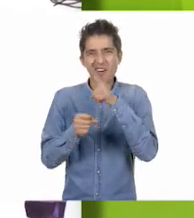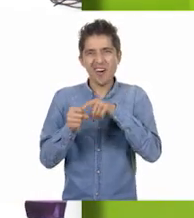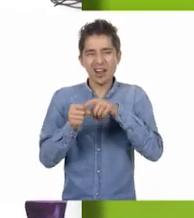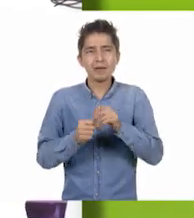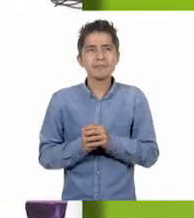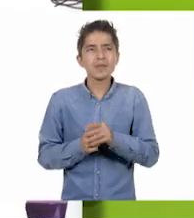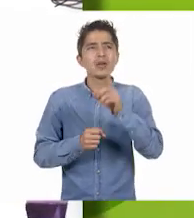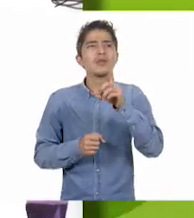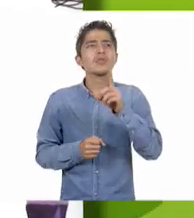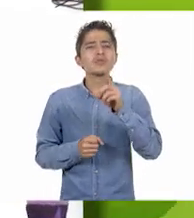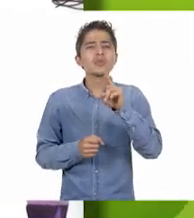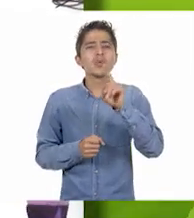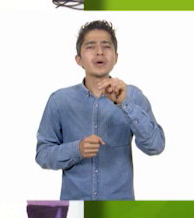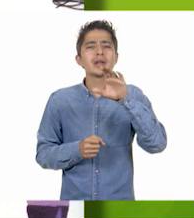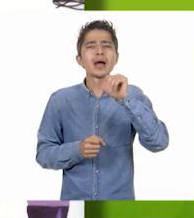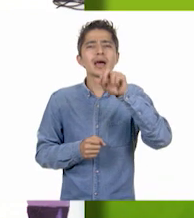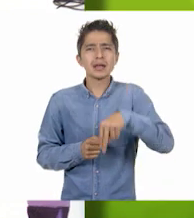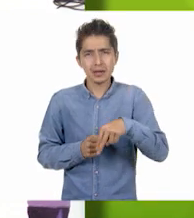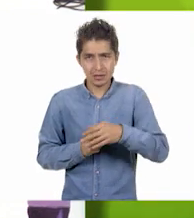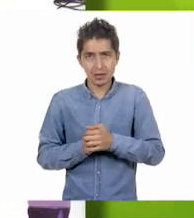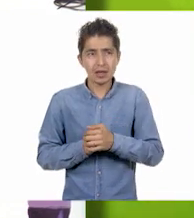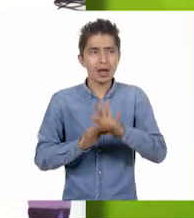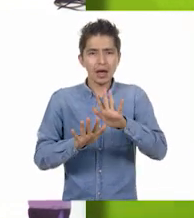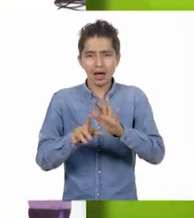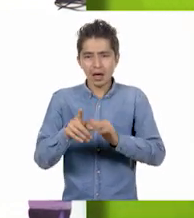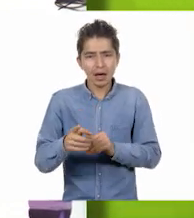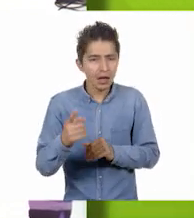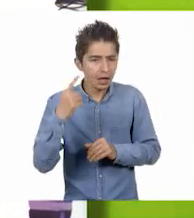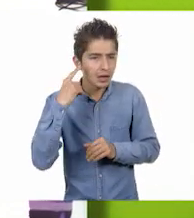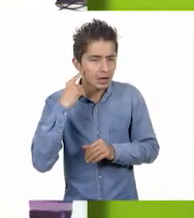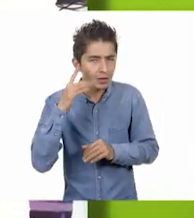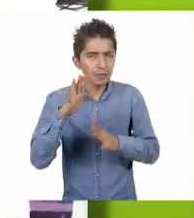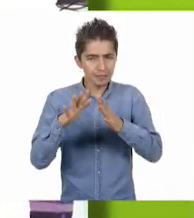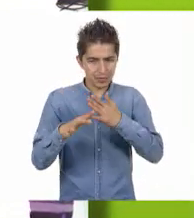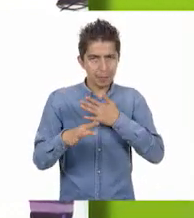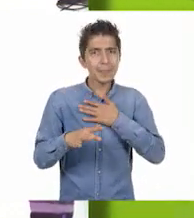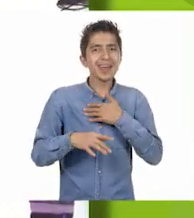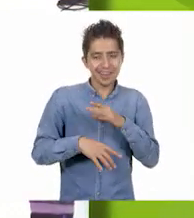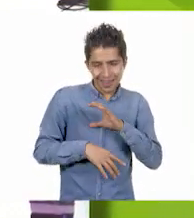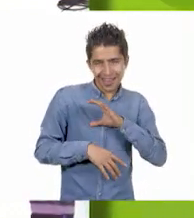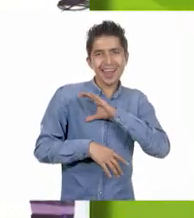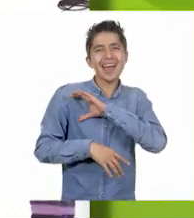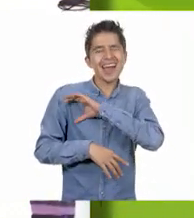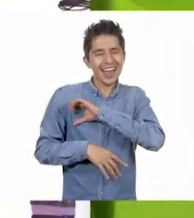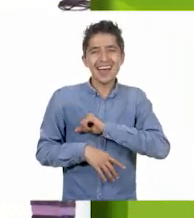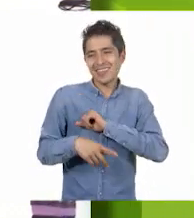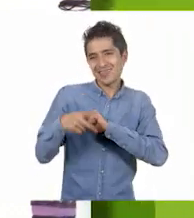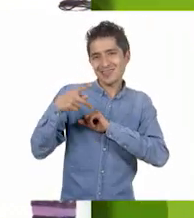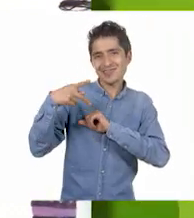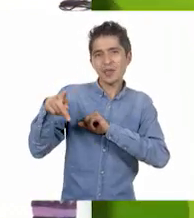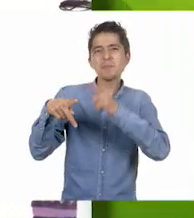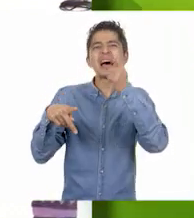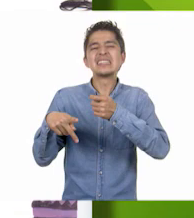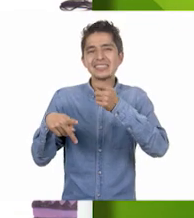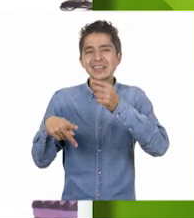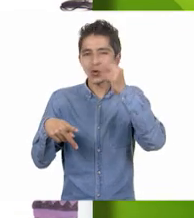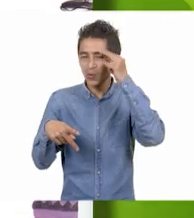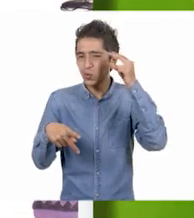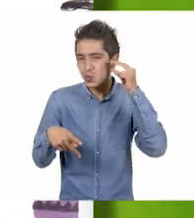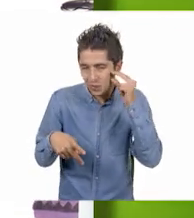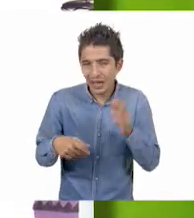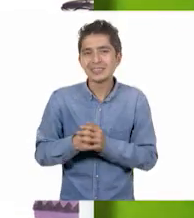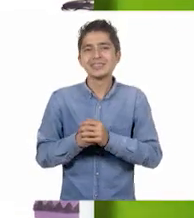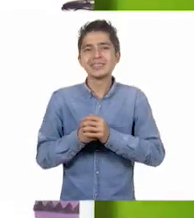Querido Duncan, muy bien, escucha. Me encanta ser tu crayón favorito para las uvas, dragones